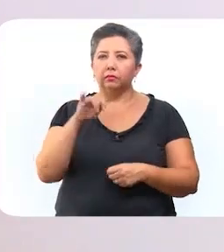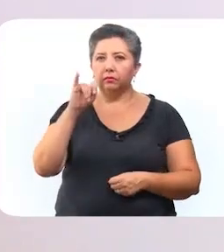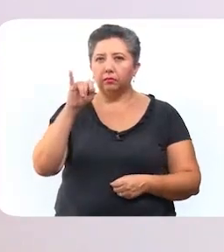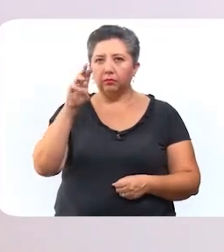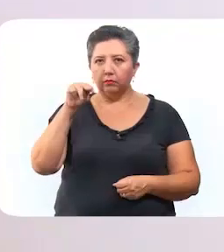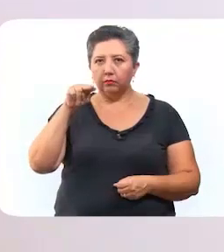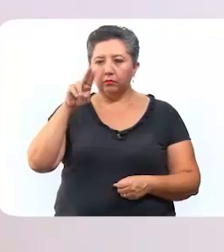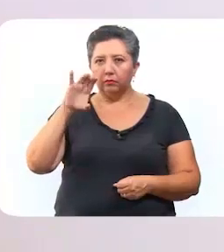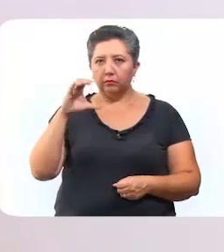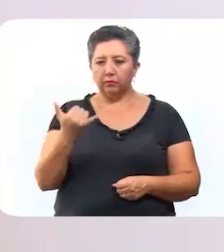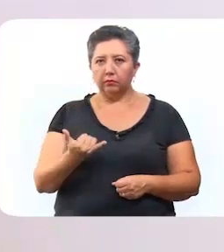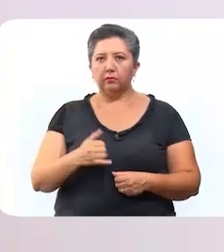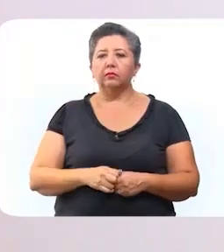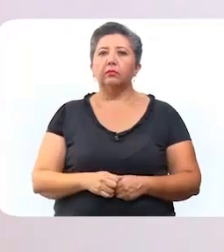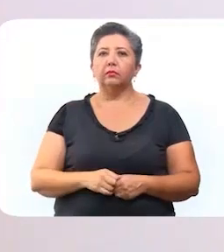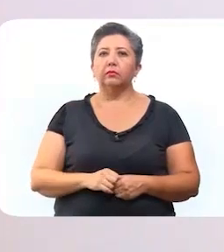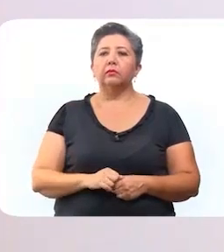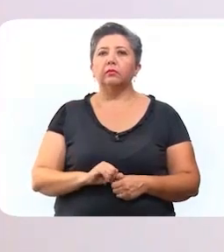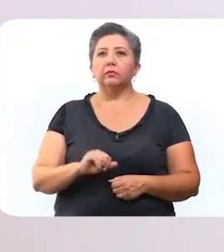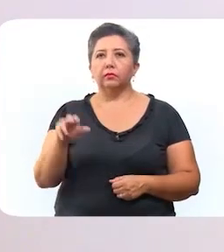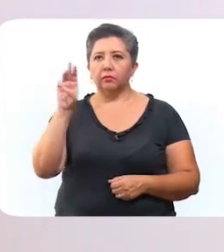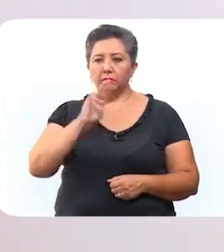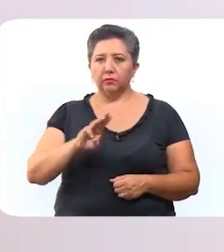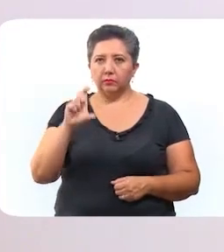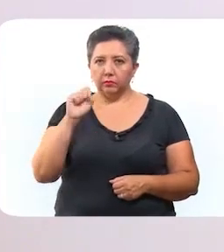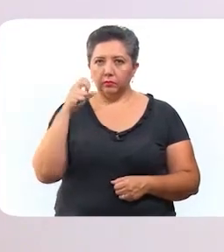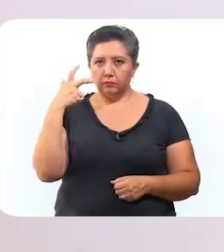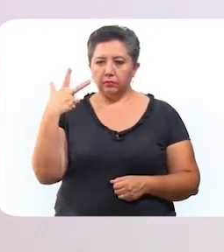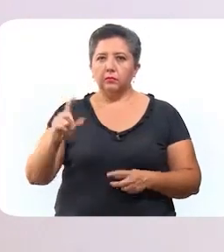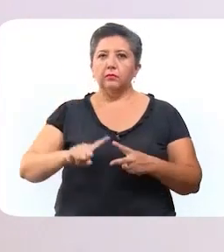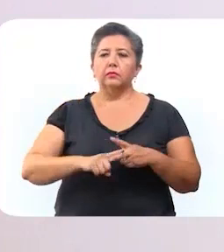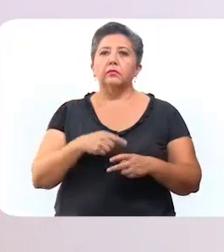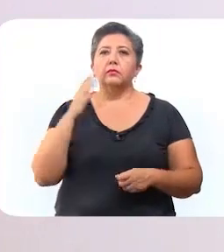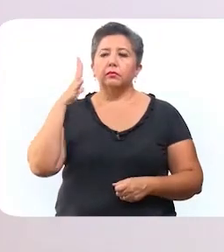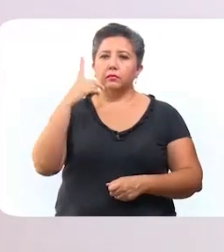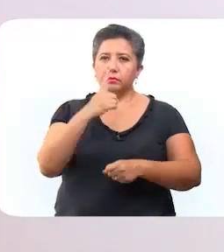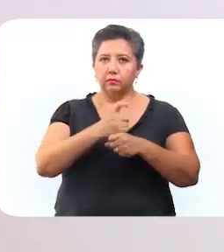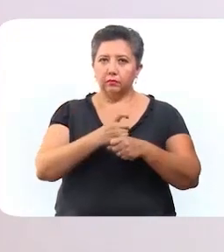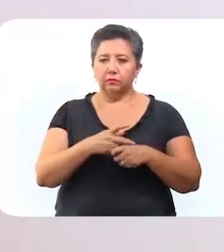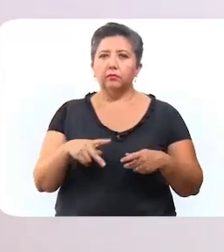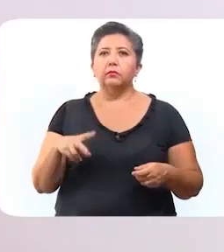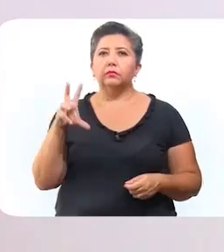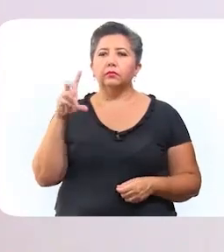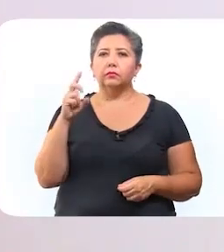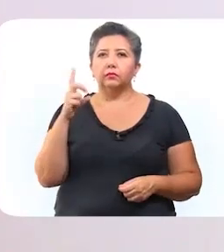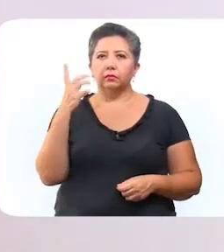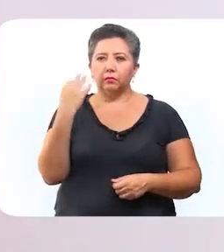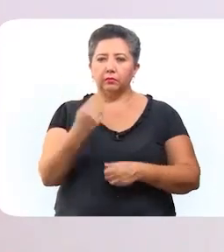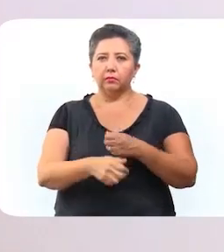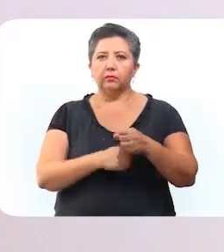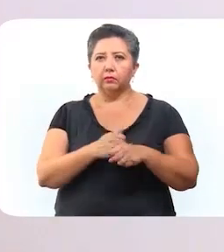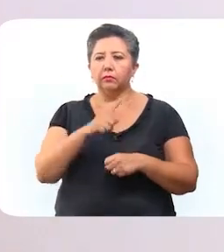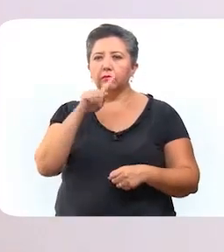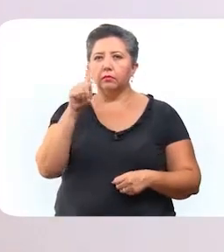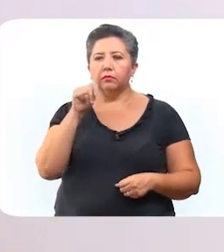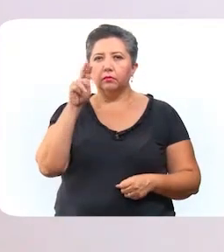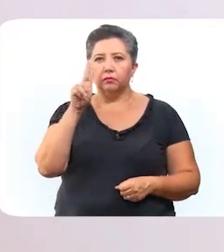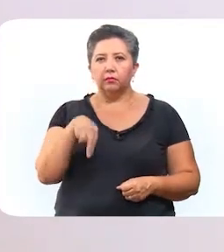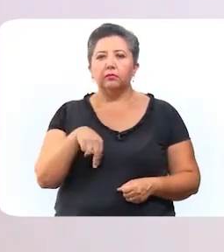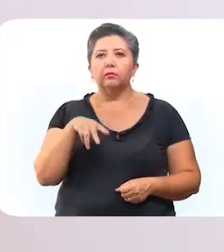Timucuy. Al día siguiente, miércoles 28, se iniciará la aplicación de la primera dosis de 30 a 39 años en